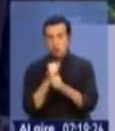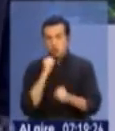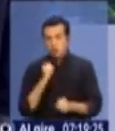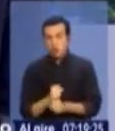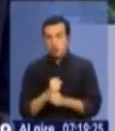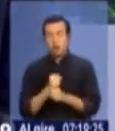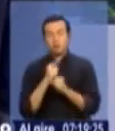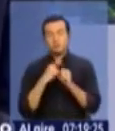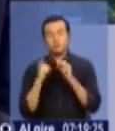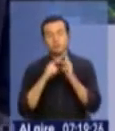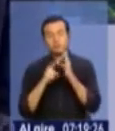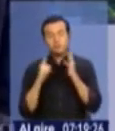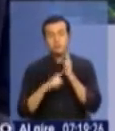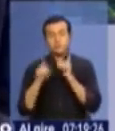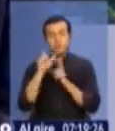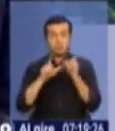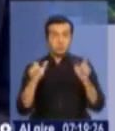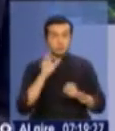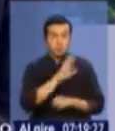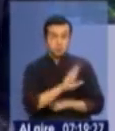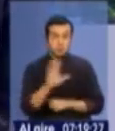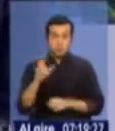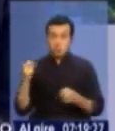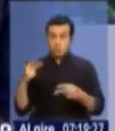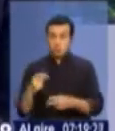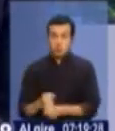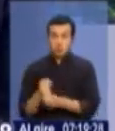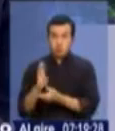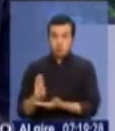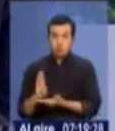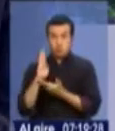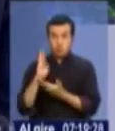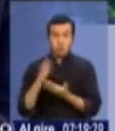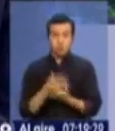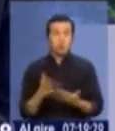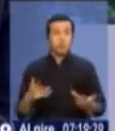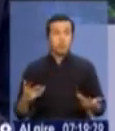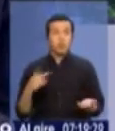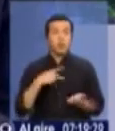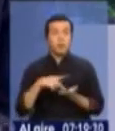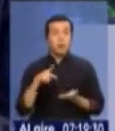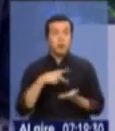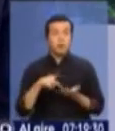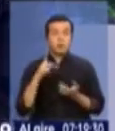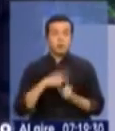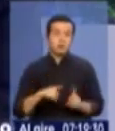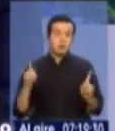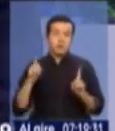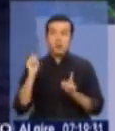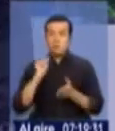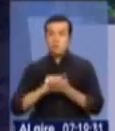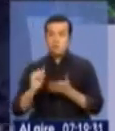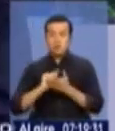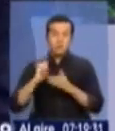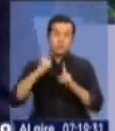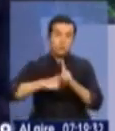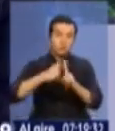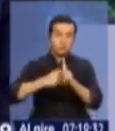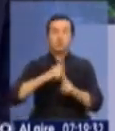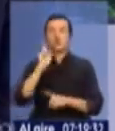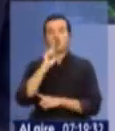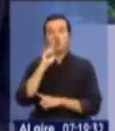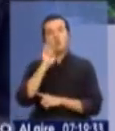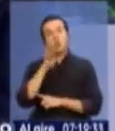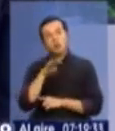artista que tenga este seguro social tendrá pagos diferenciados no pagará cada mes sino cada cuatro meses porque